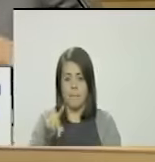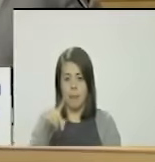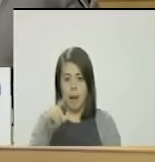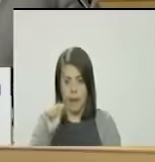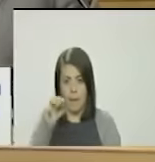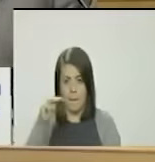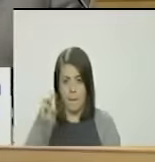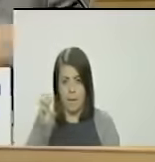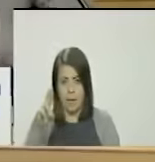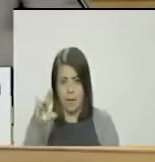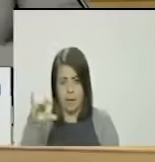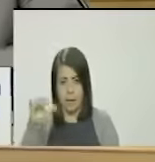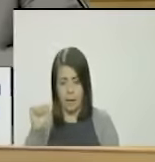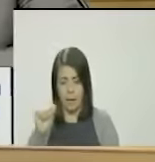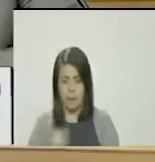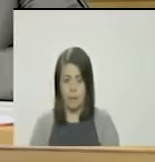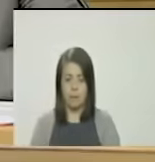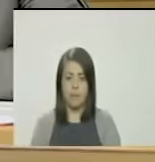Es todo.